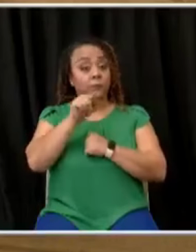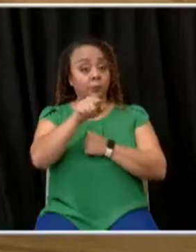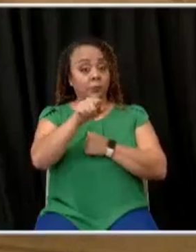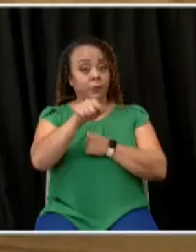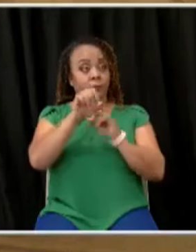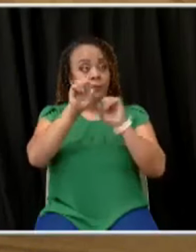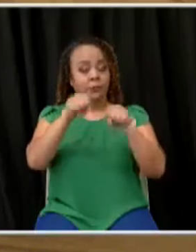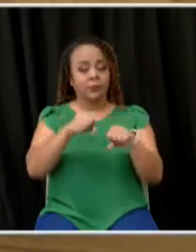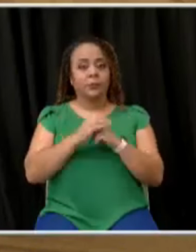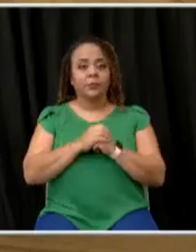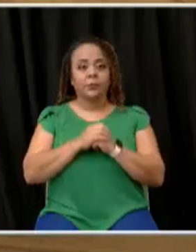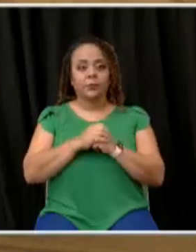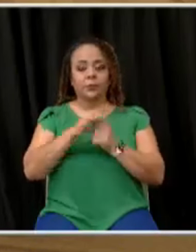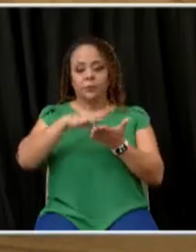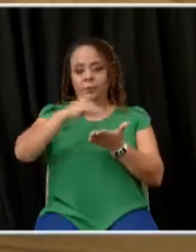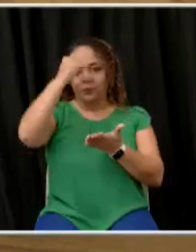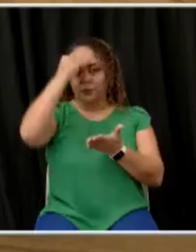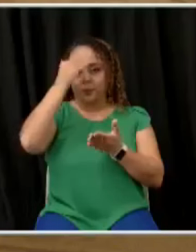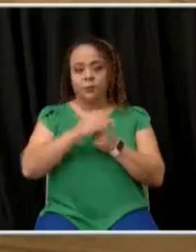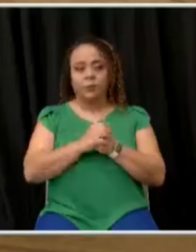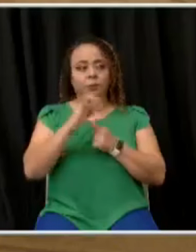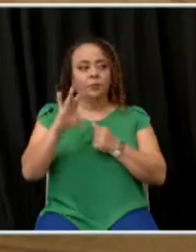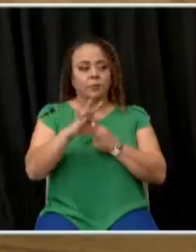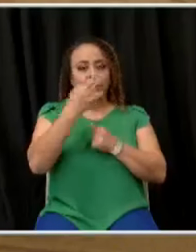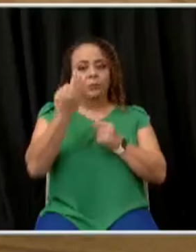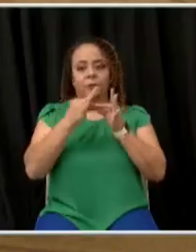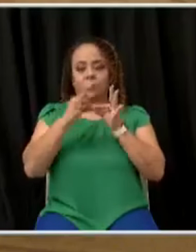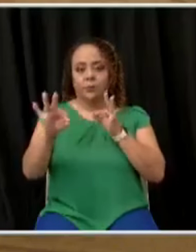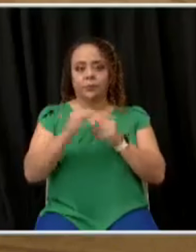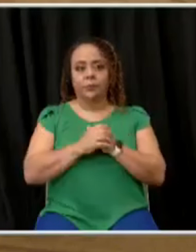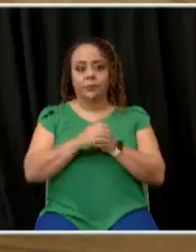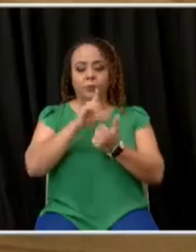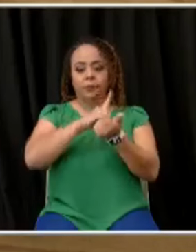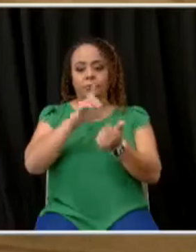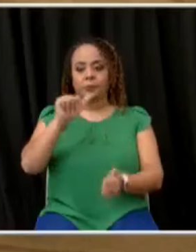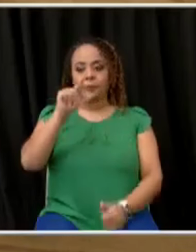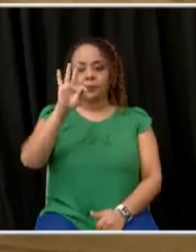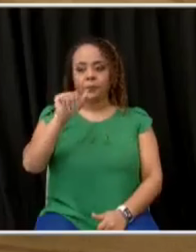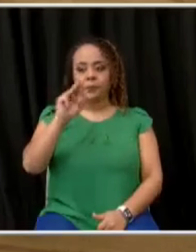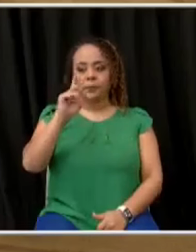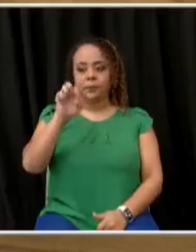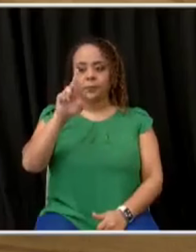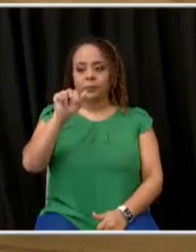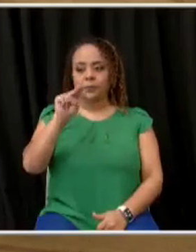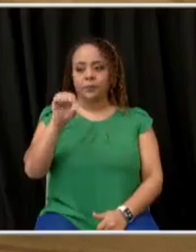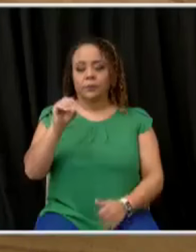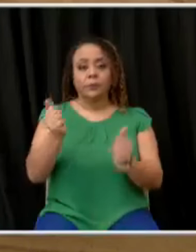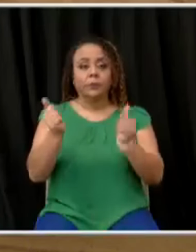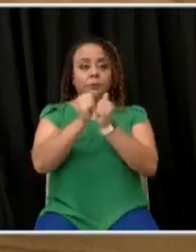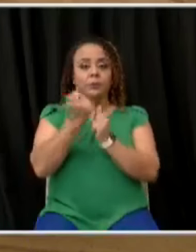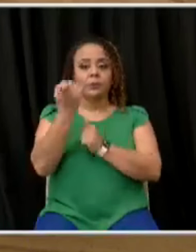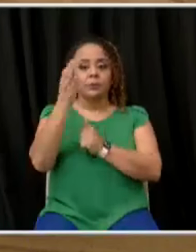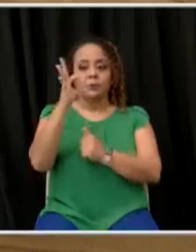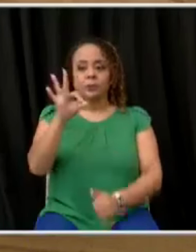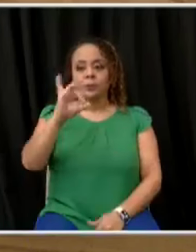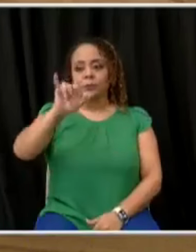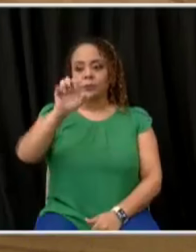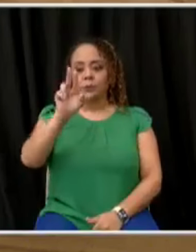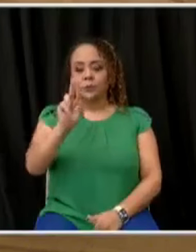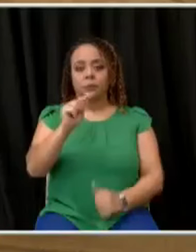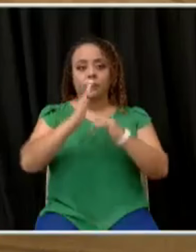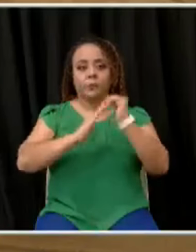lo podrá aprender de forma gratuita. El doctor Altamirano nos estará acompañando el 19 de junio en